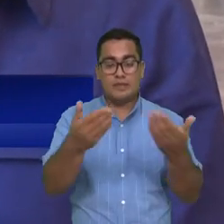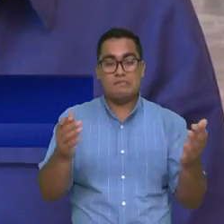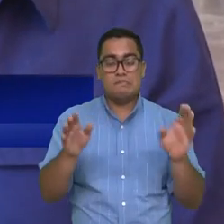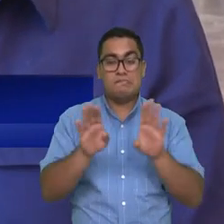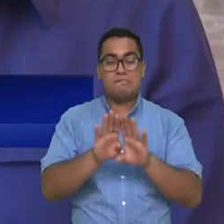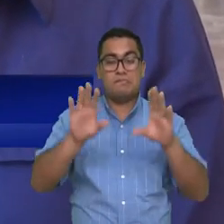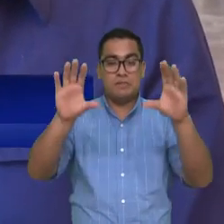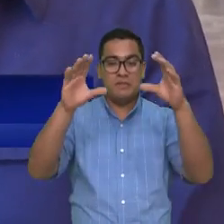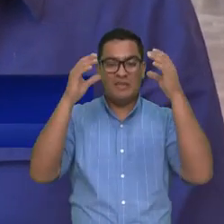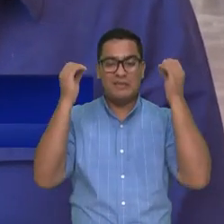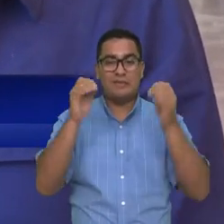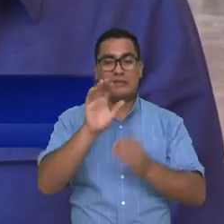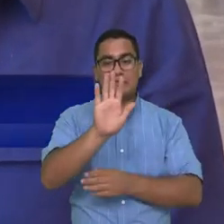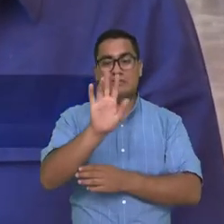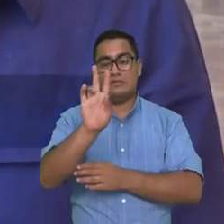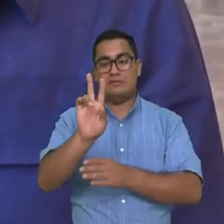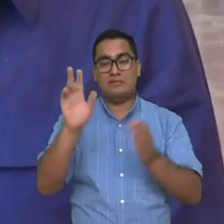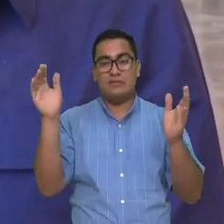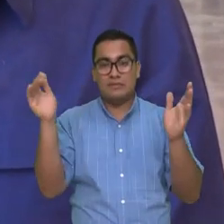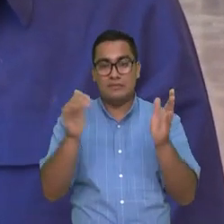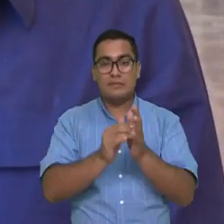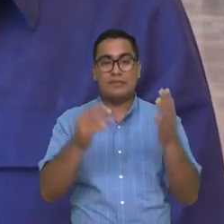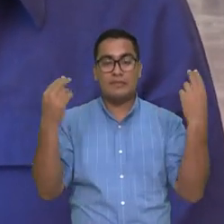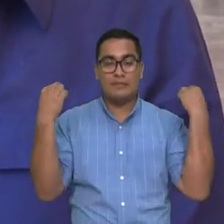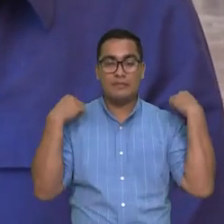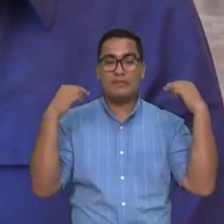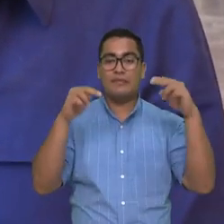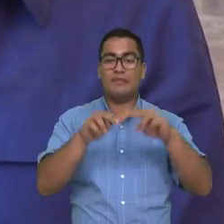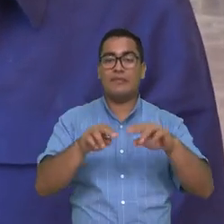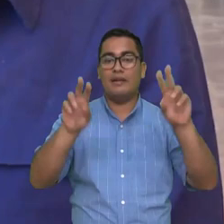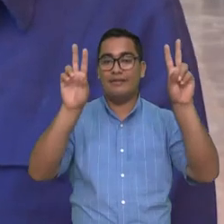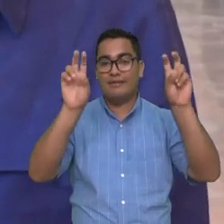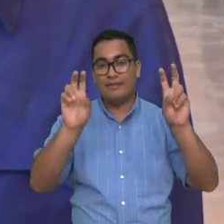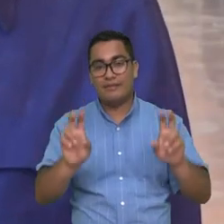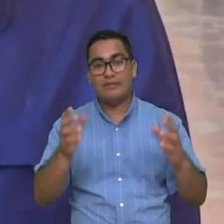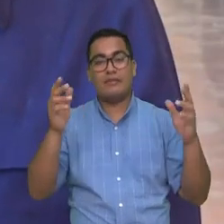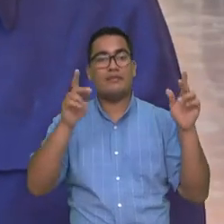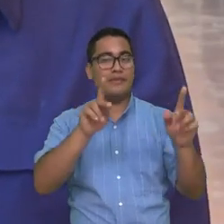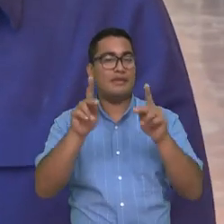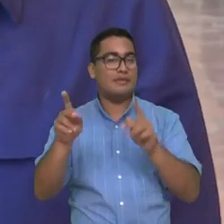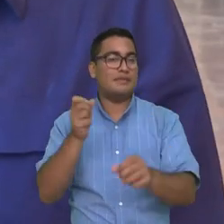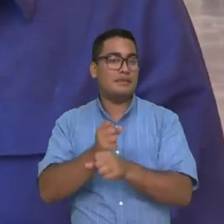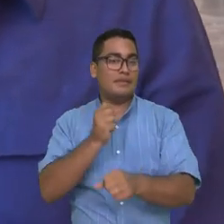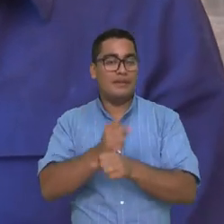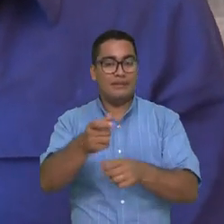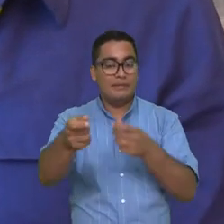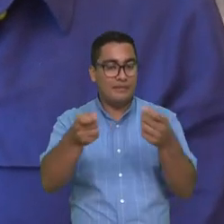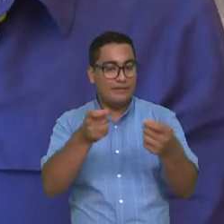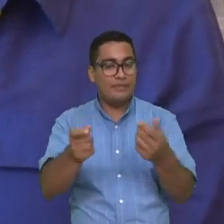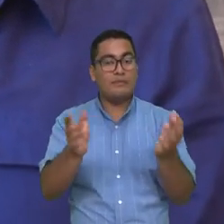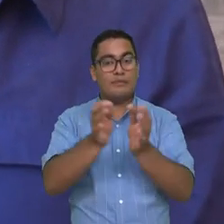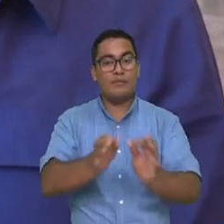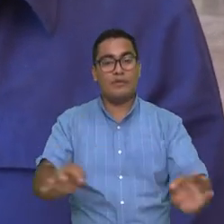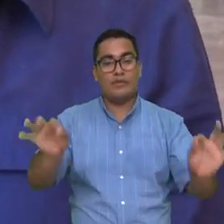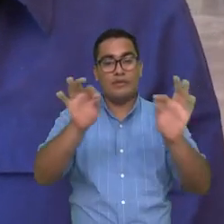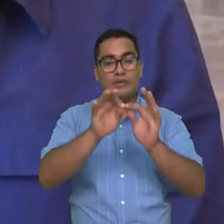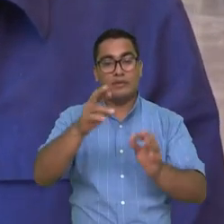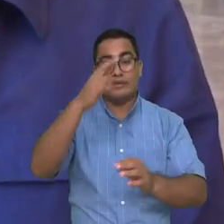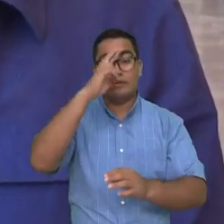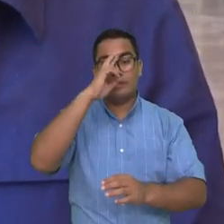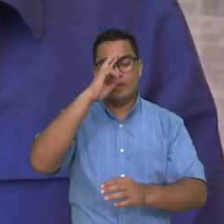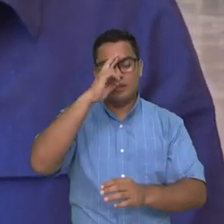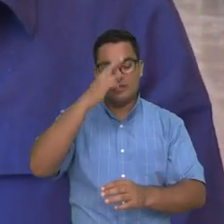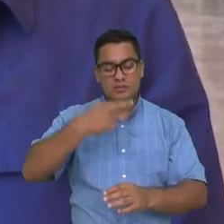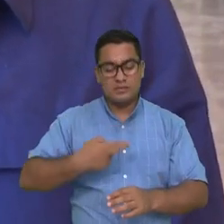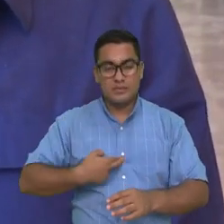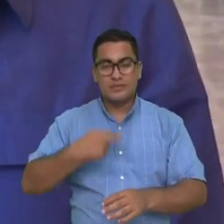52.000 maestros y tenemos todo el tema de los trabajadores administrativos, pues tenemos la obligación y la responsabilidad y el compromiso